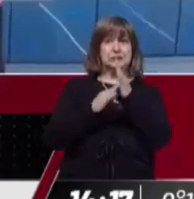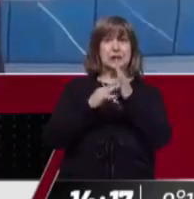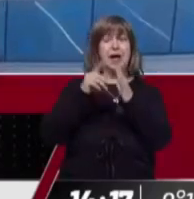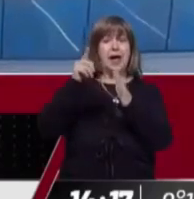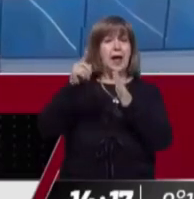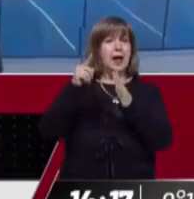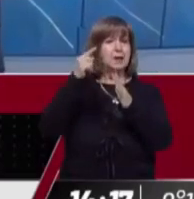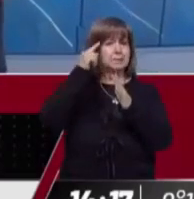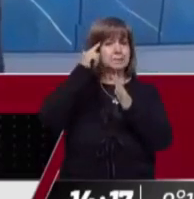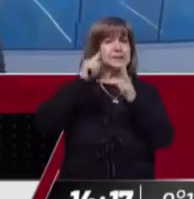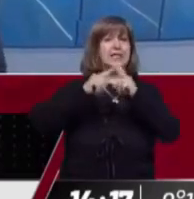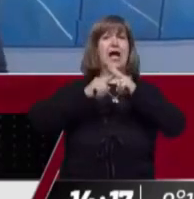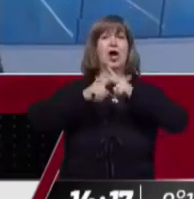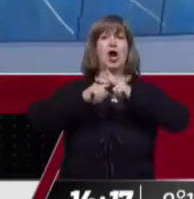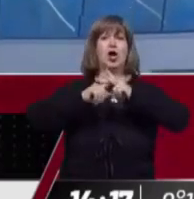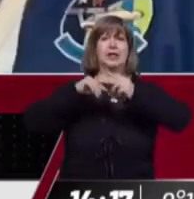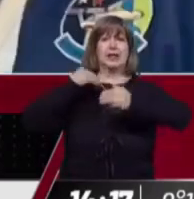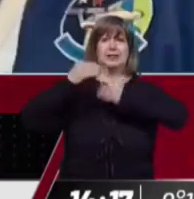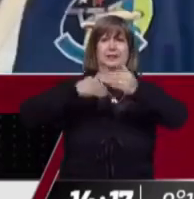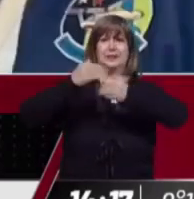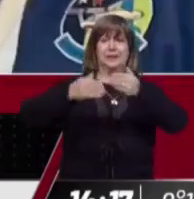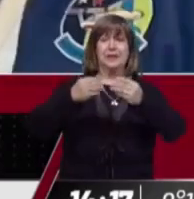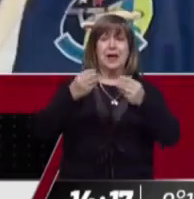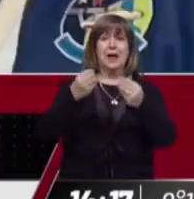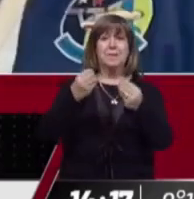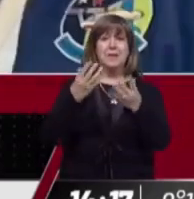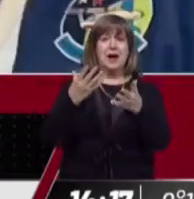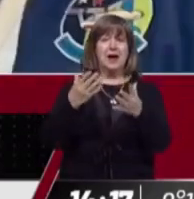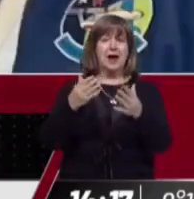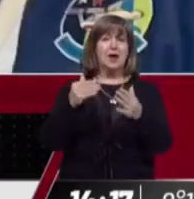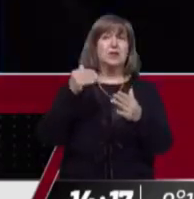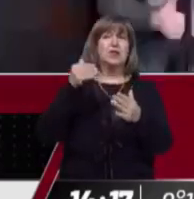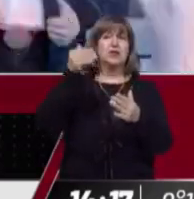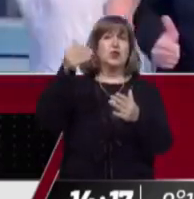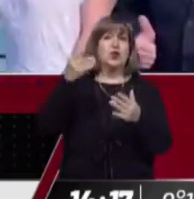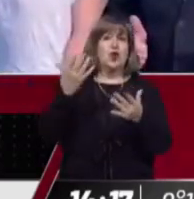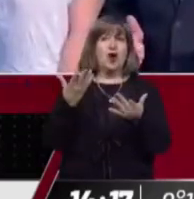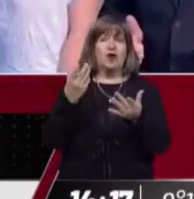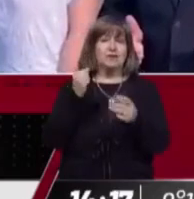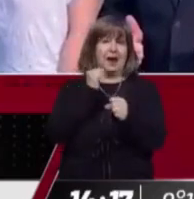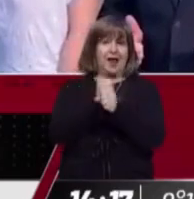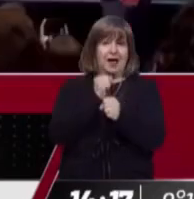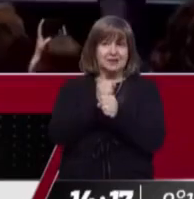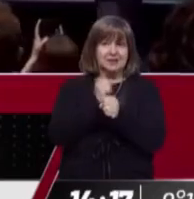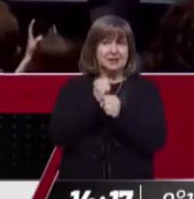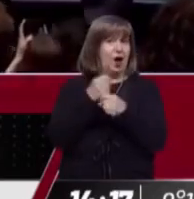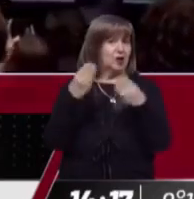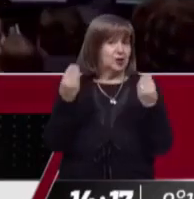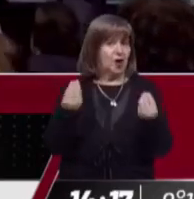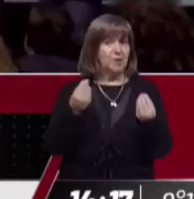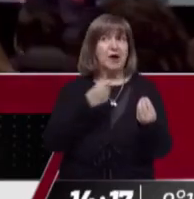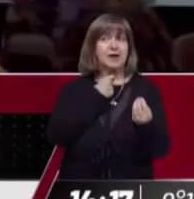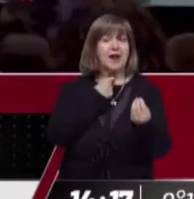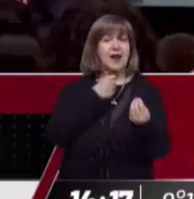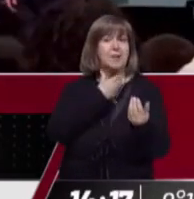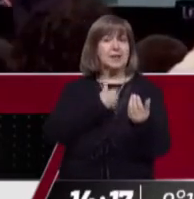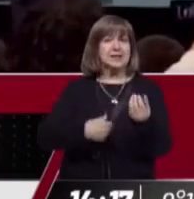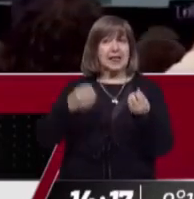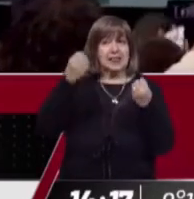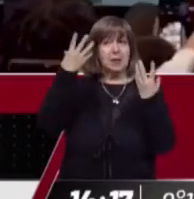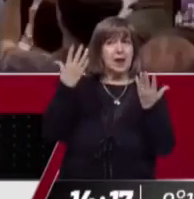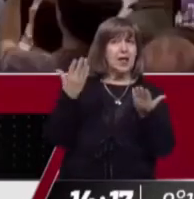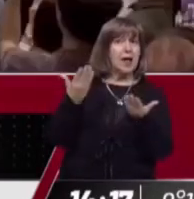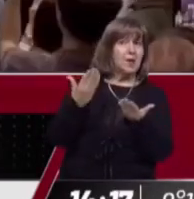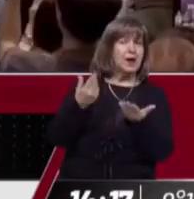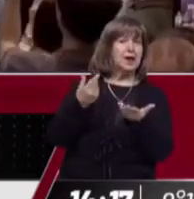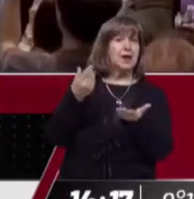muy grandes para ser aplicados en la fuerza laboral. Lo que está buscando Milei es si hay